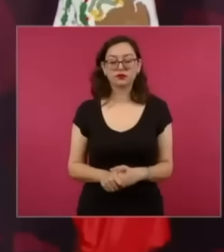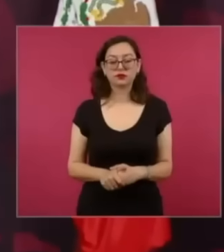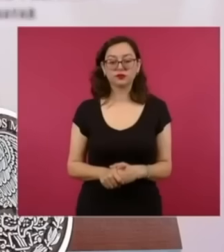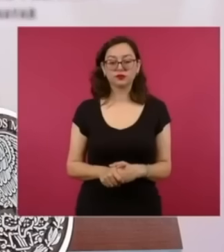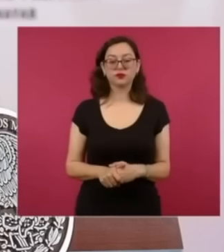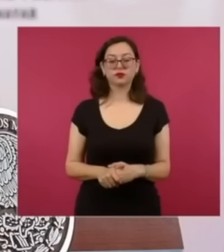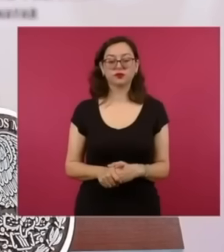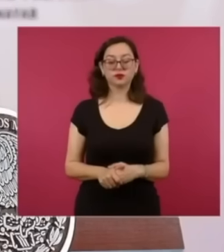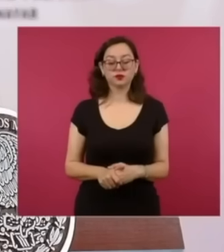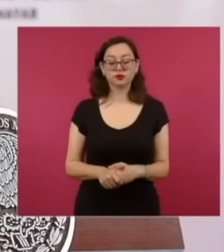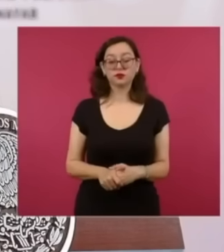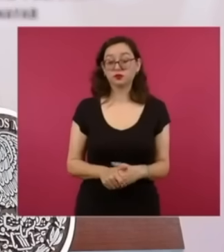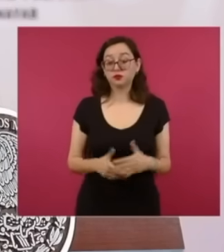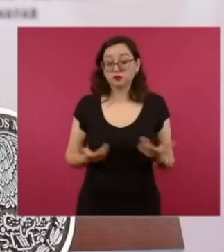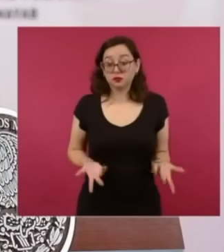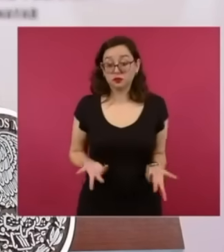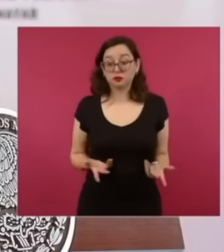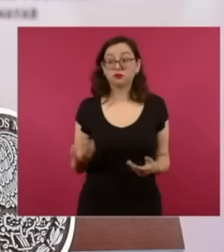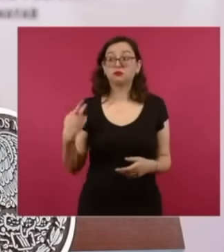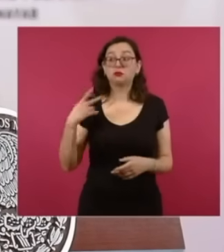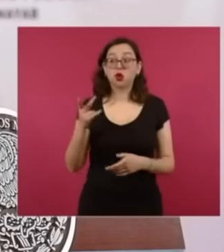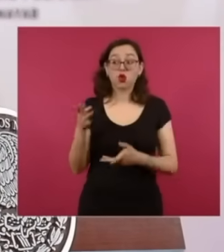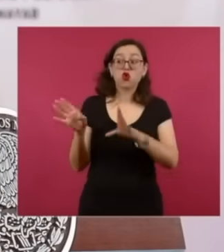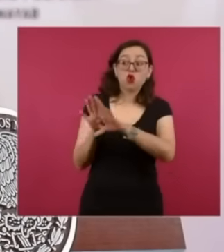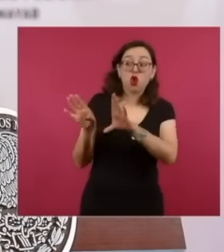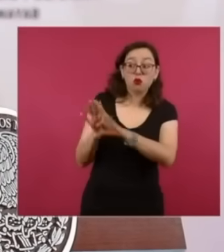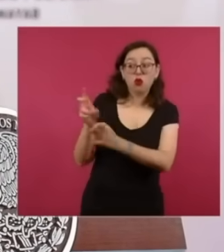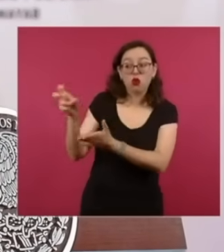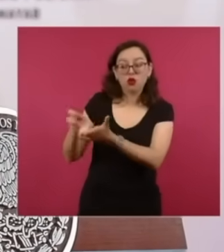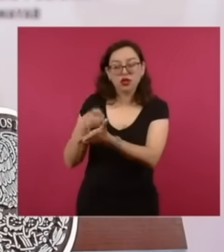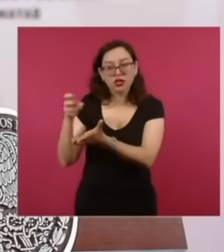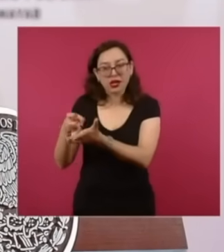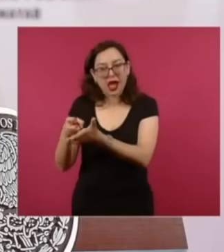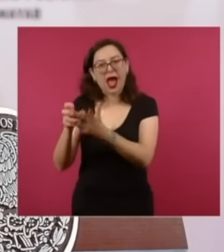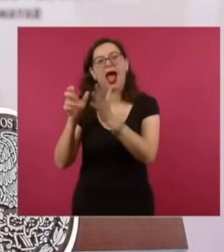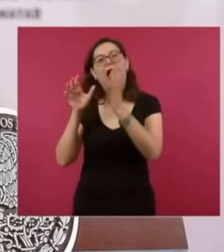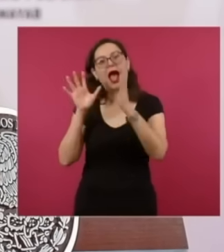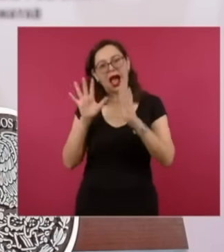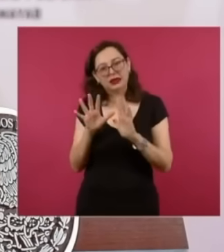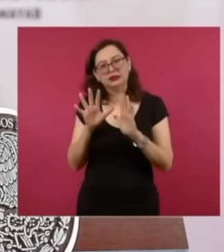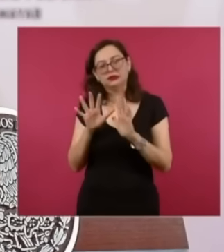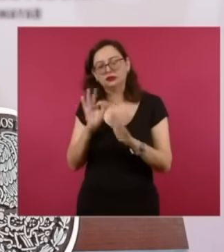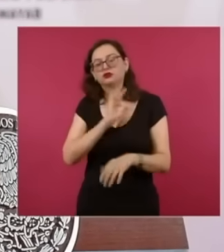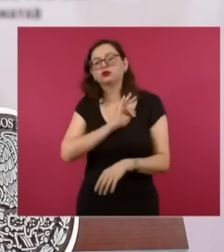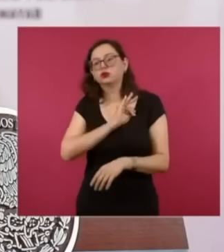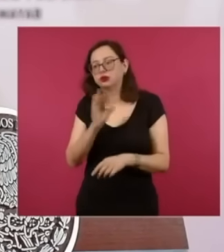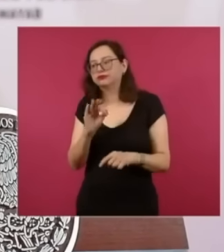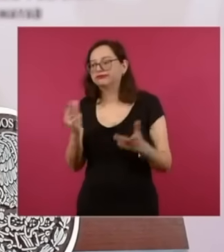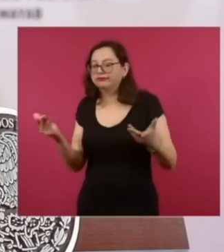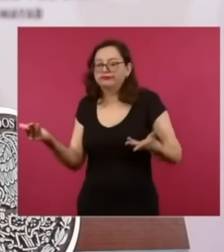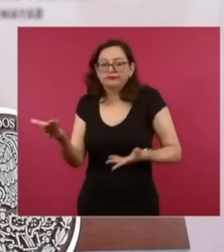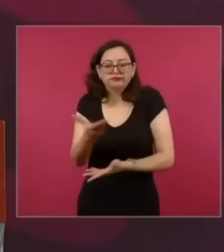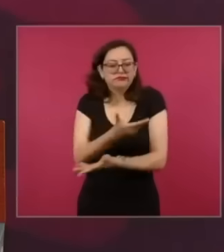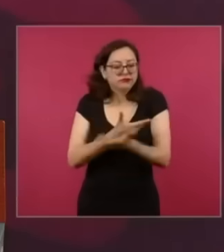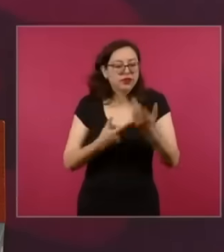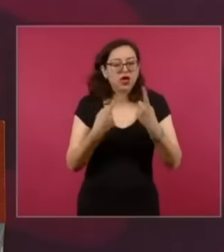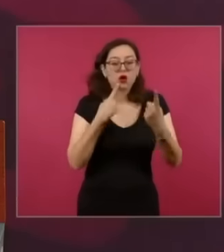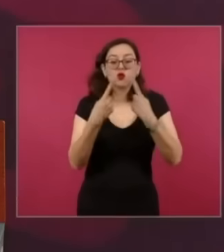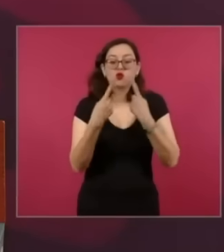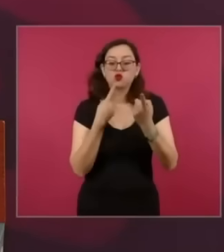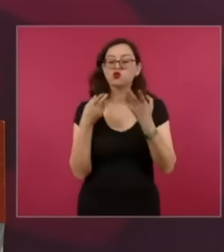de ponernos de acuerdo en hasta dónde se va a llegar